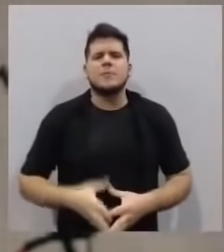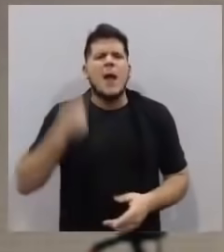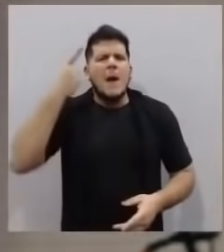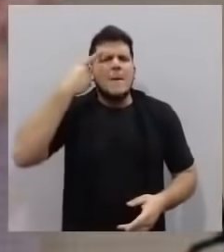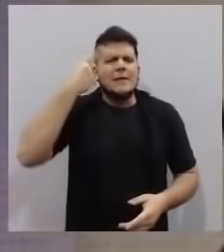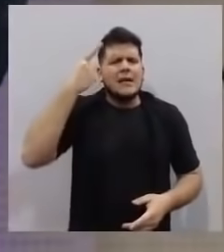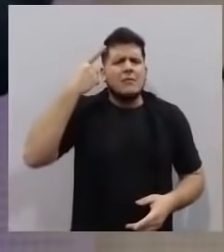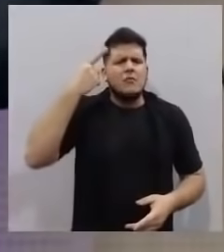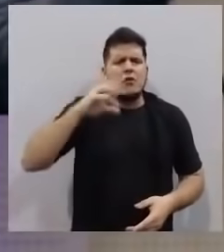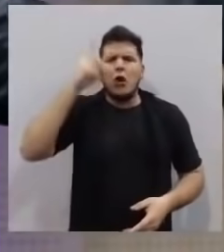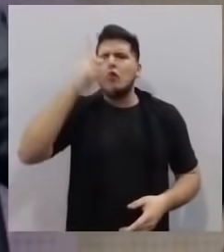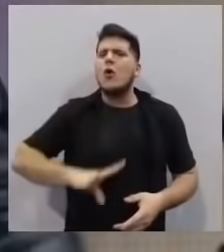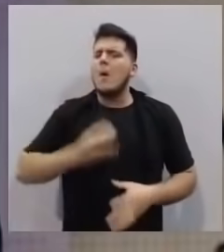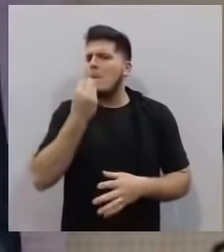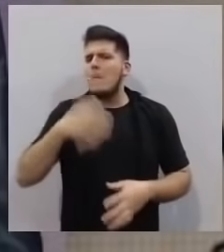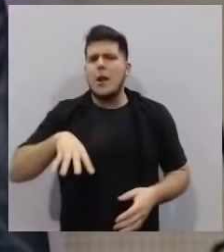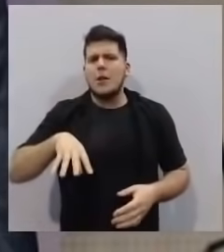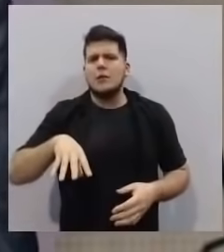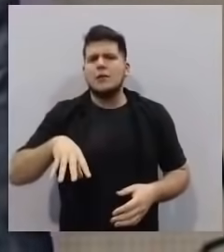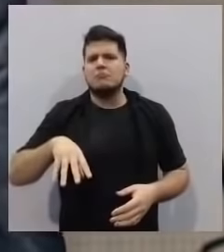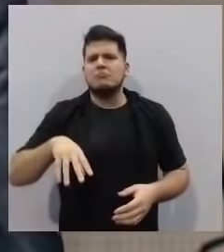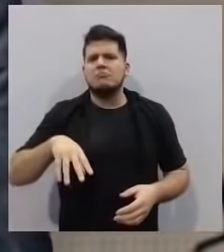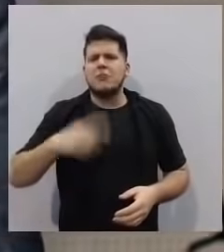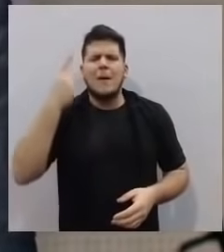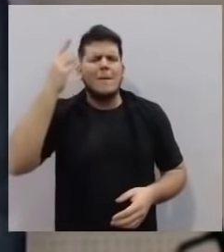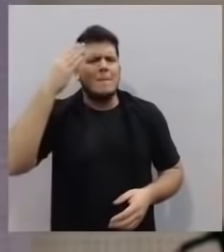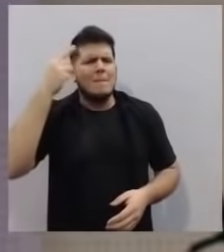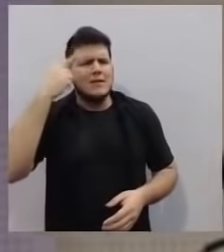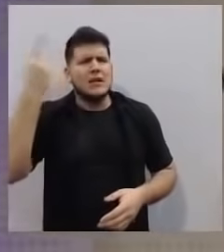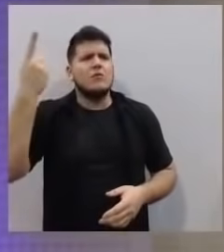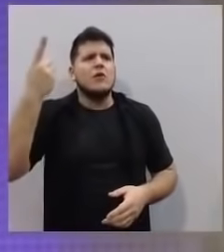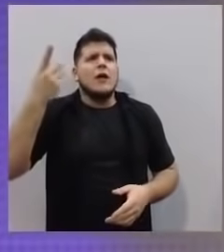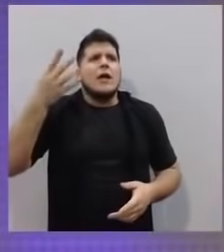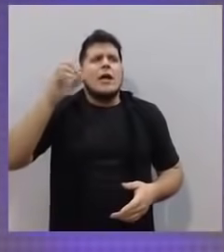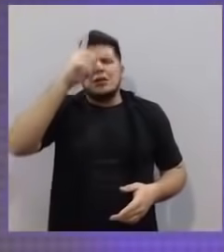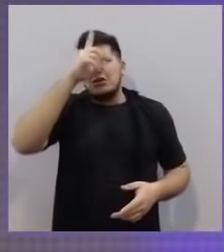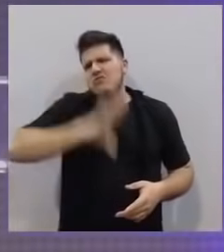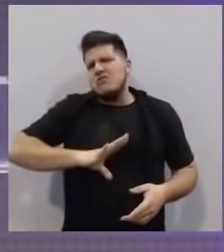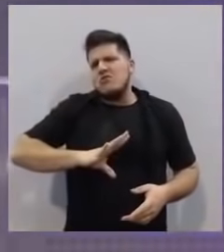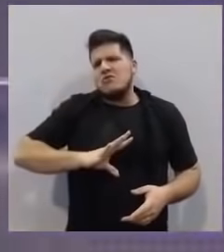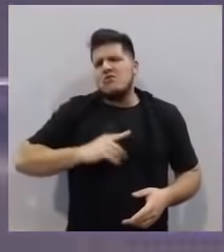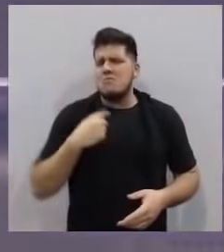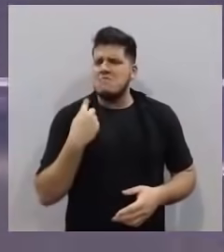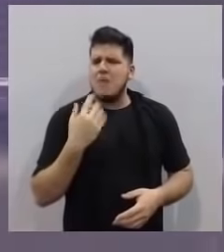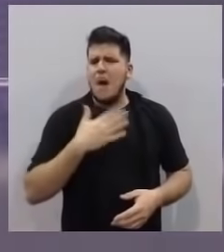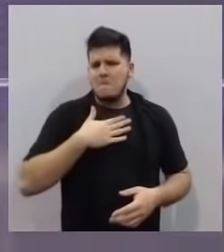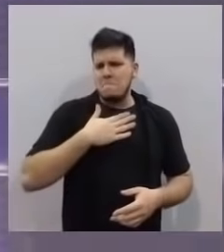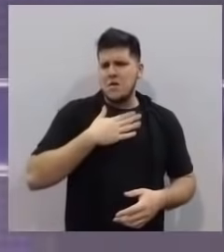tenés tu casa porque él te abrió los cielos te pudiste preparar porque el tener la capacidad para